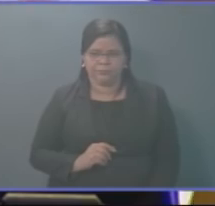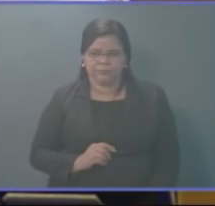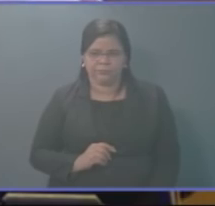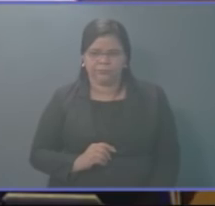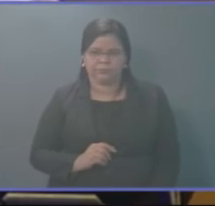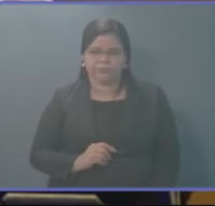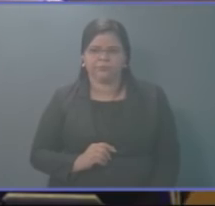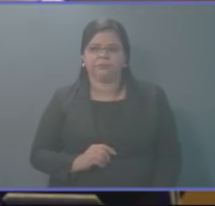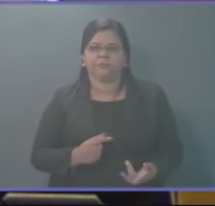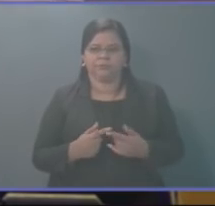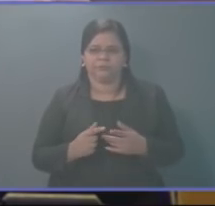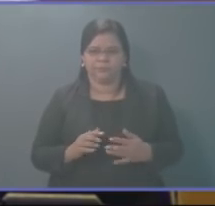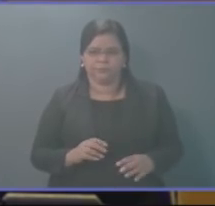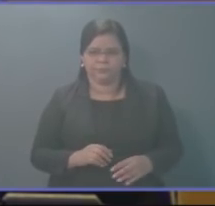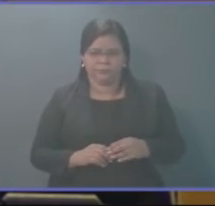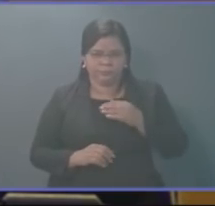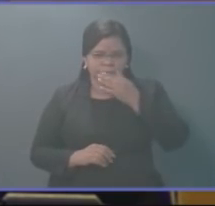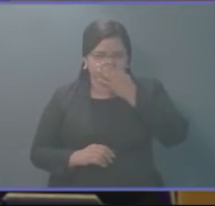miembros de Junta Directiva.